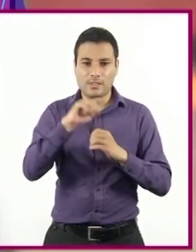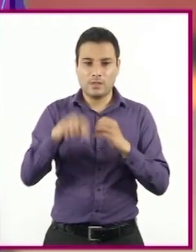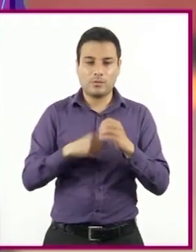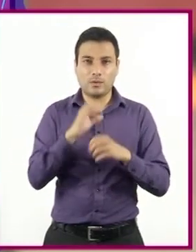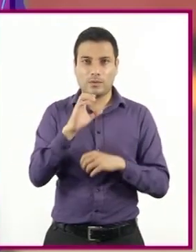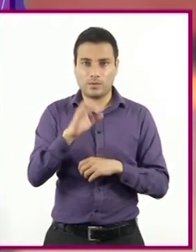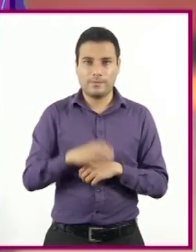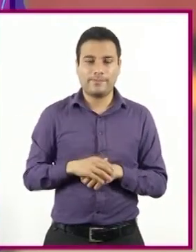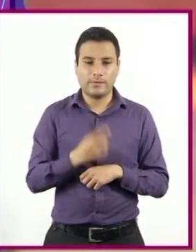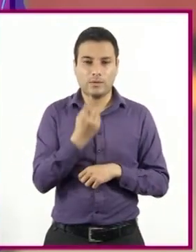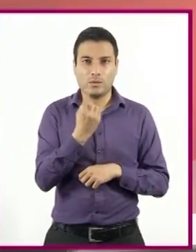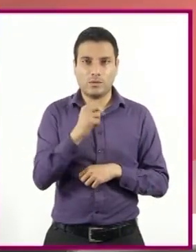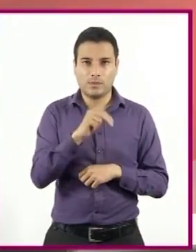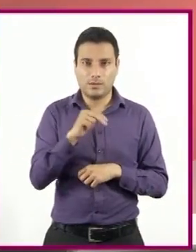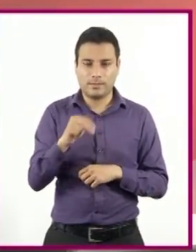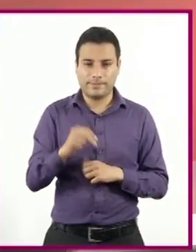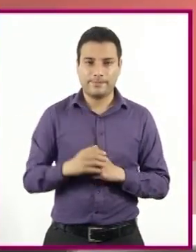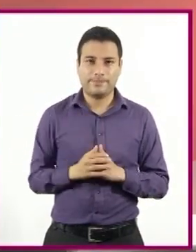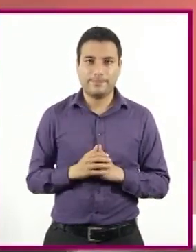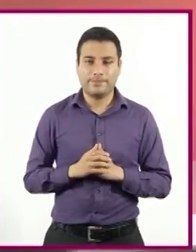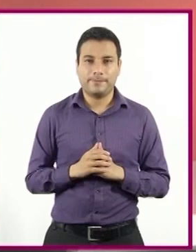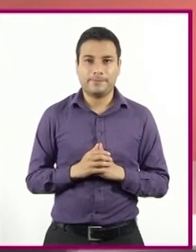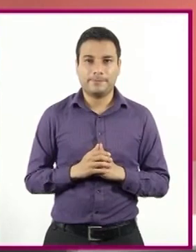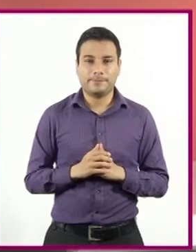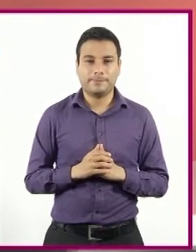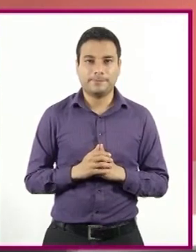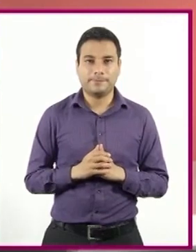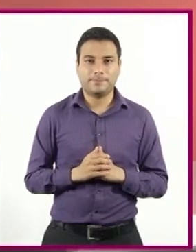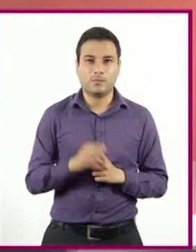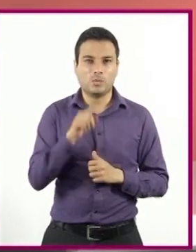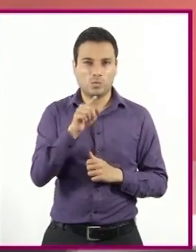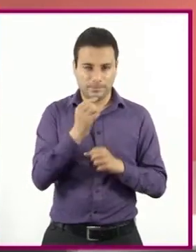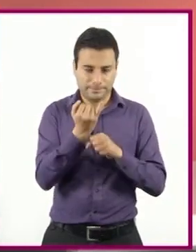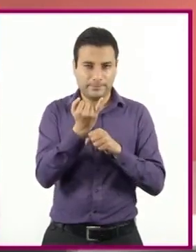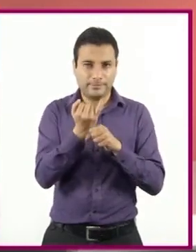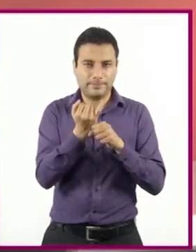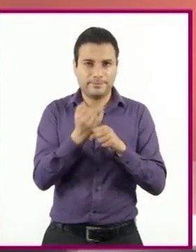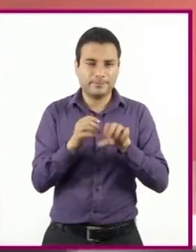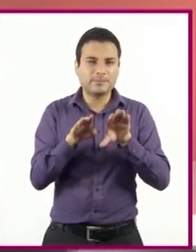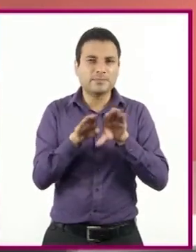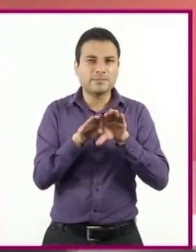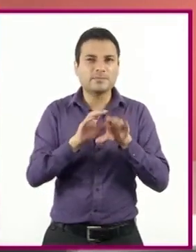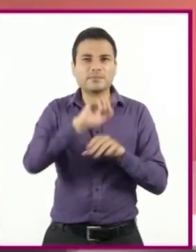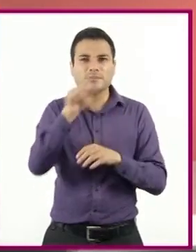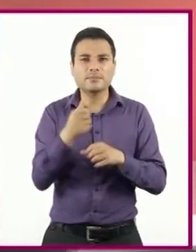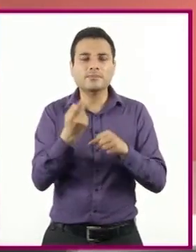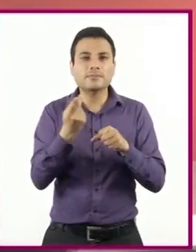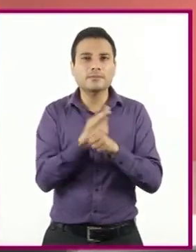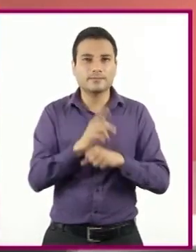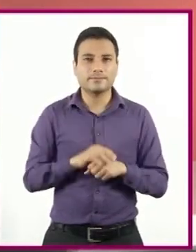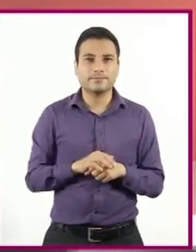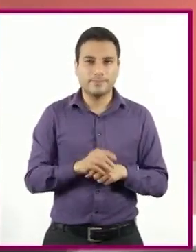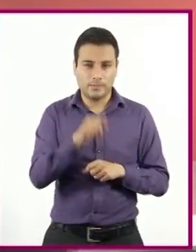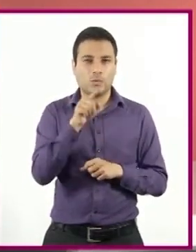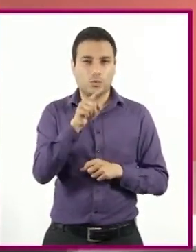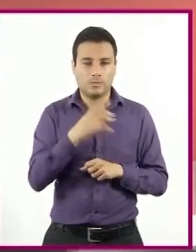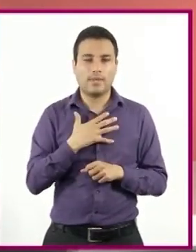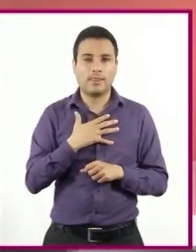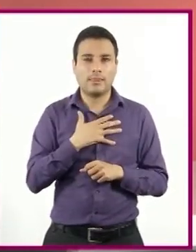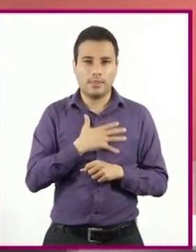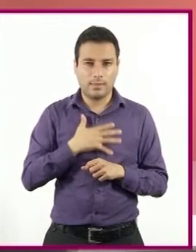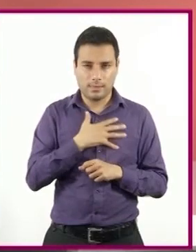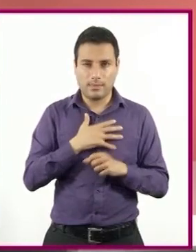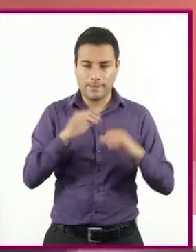1 nanómetro. Justifiquen la predicción. Observación. Realicen la actividad experimental